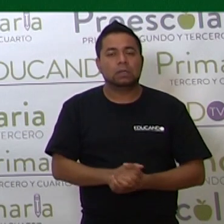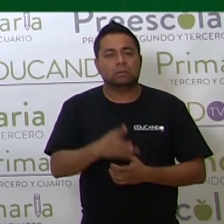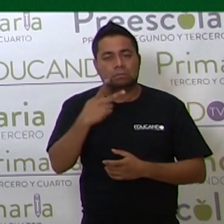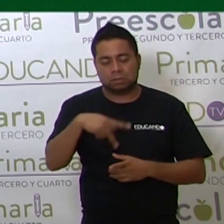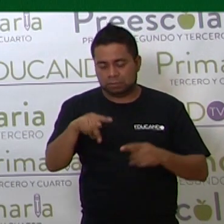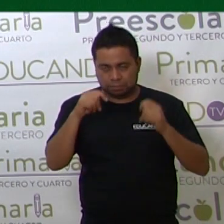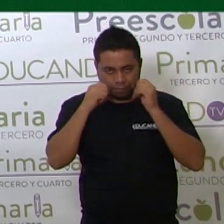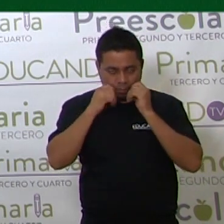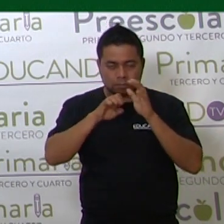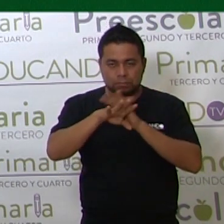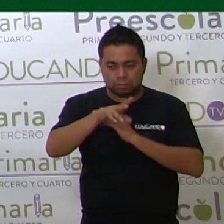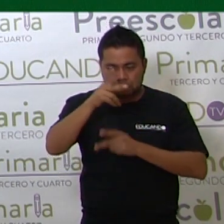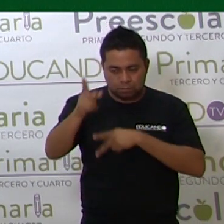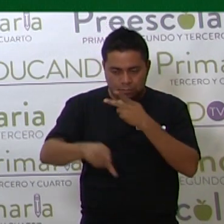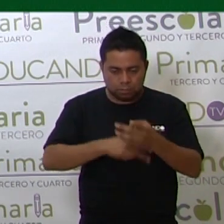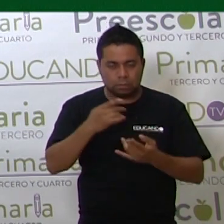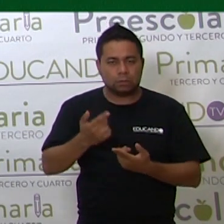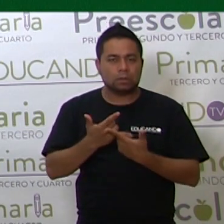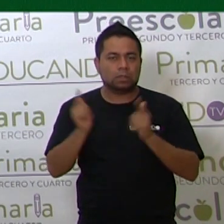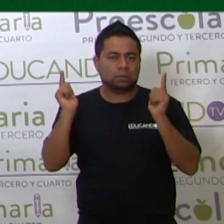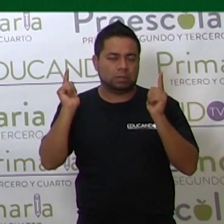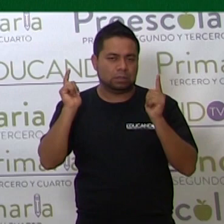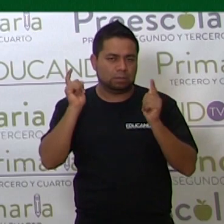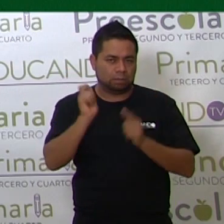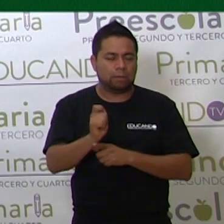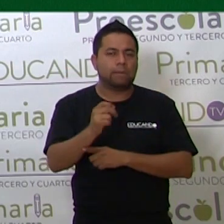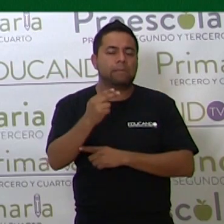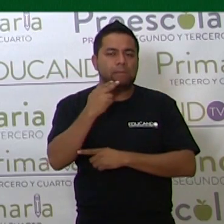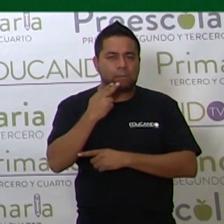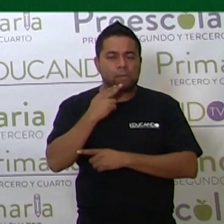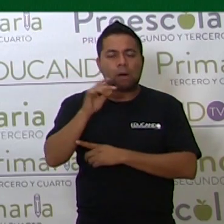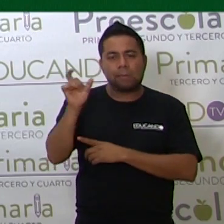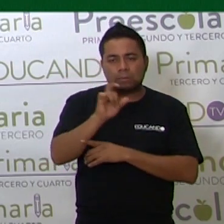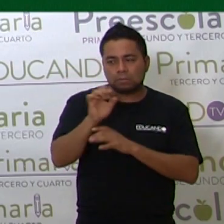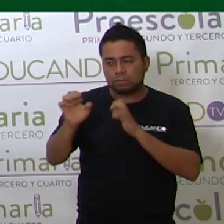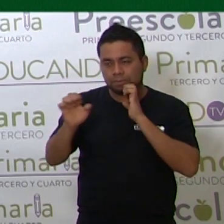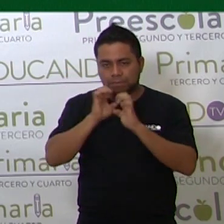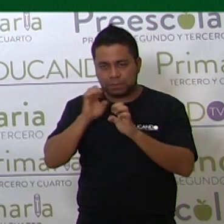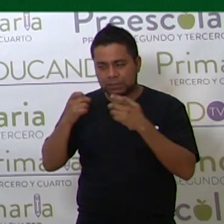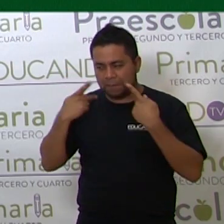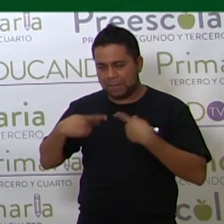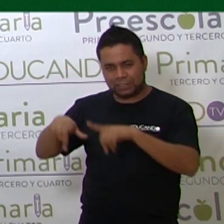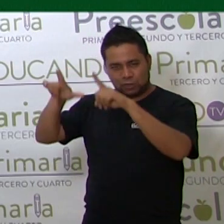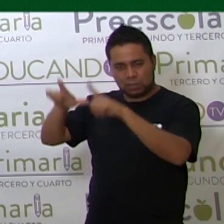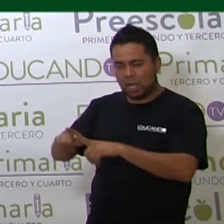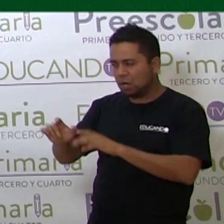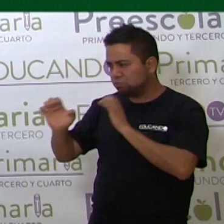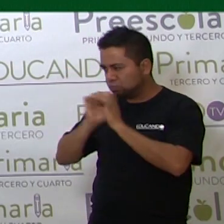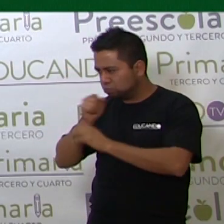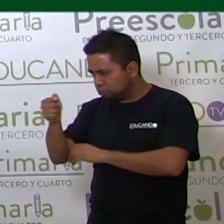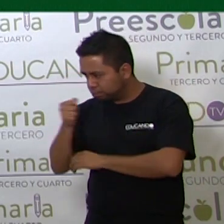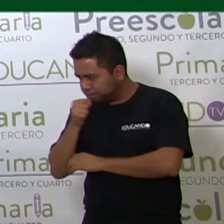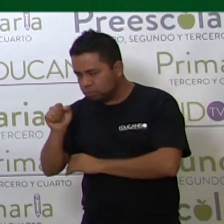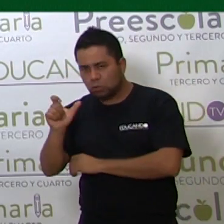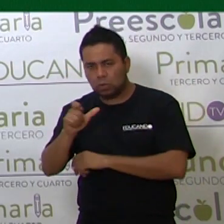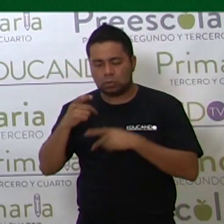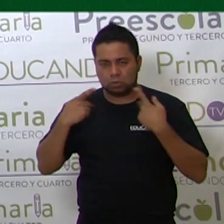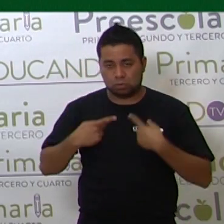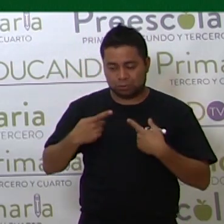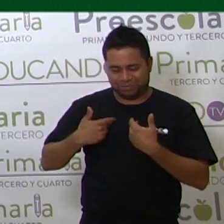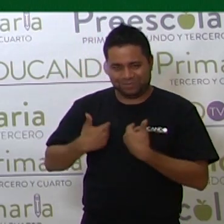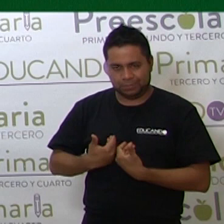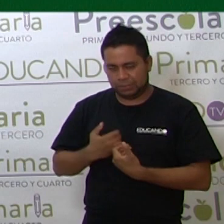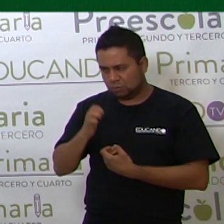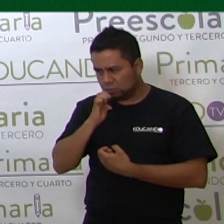una pregunta abierta se utiliza por ejemplo en las entrevistas personales cuando el entrevistador